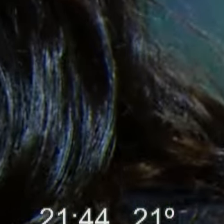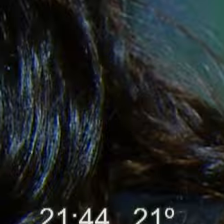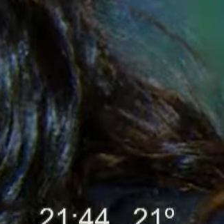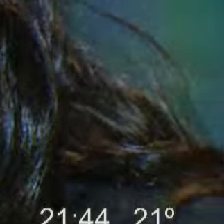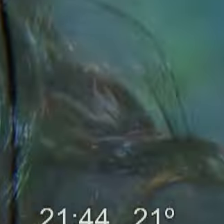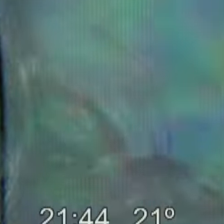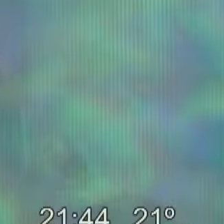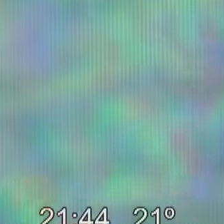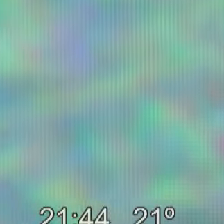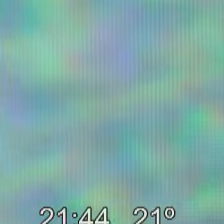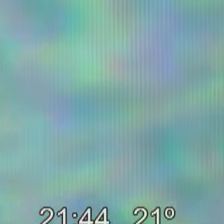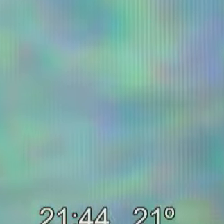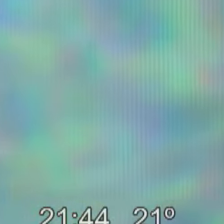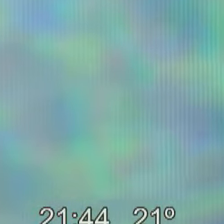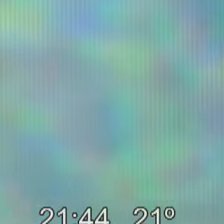querer.